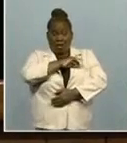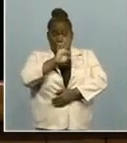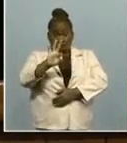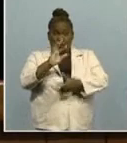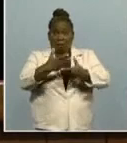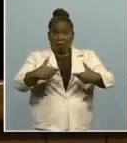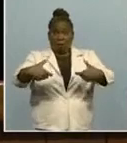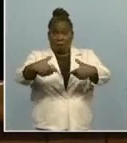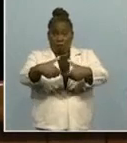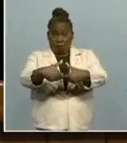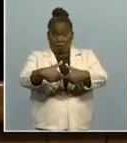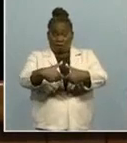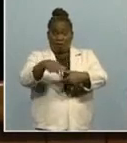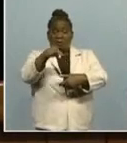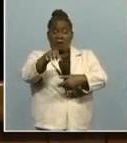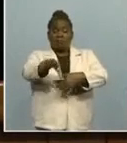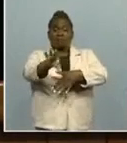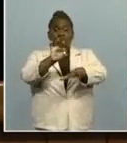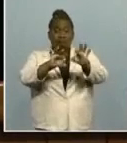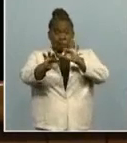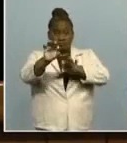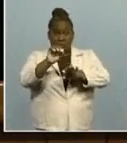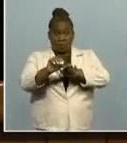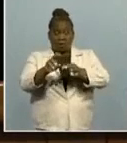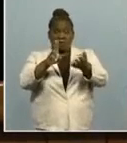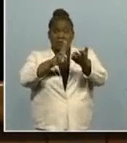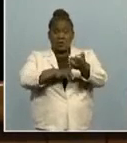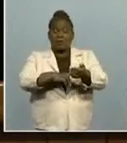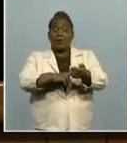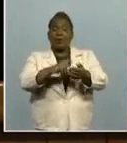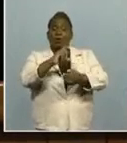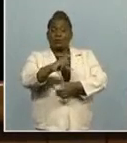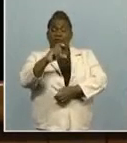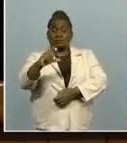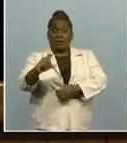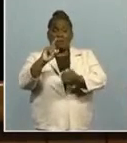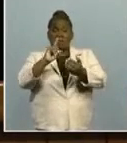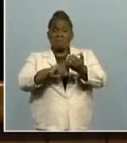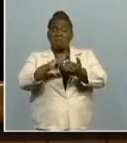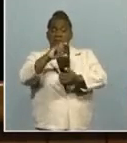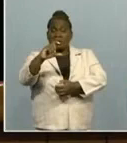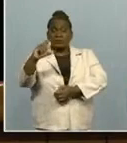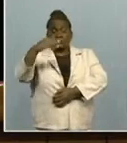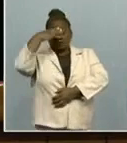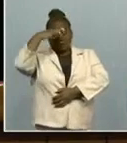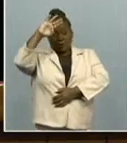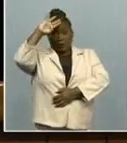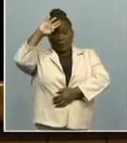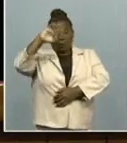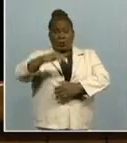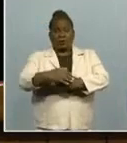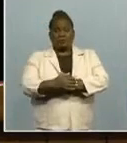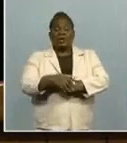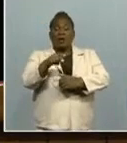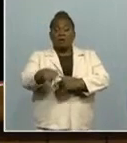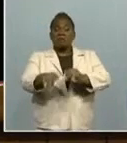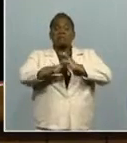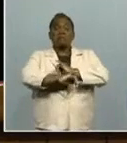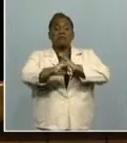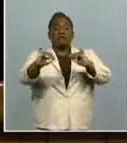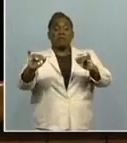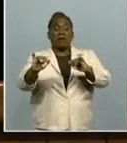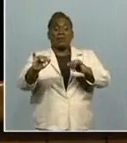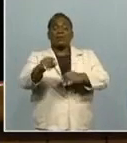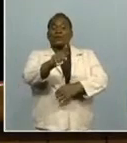congreso para elegir a los integrantes del comité central del partido comunista de cuba damos a conocer a